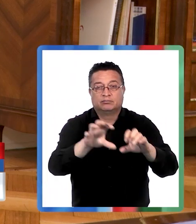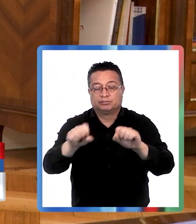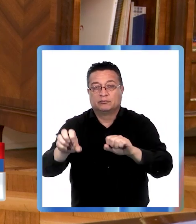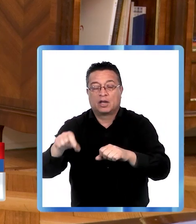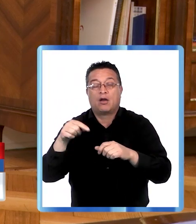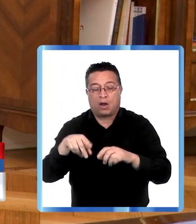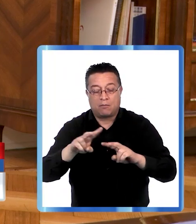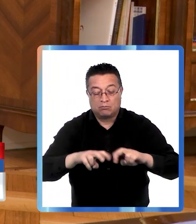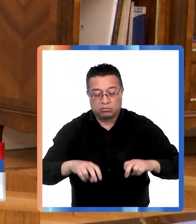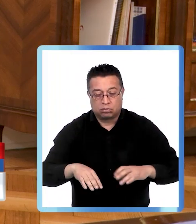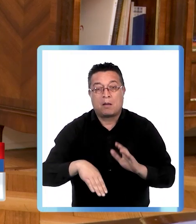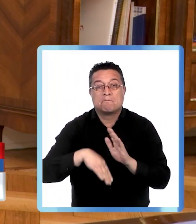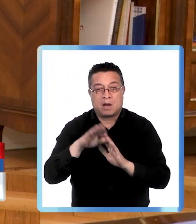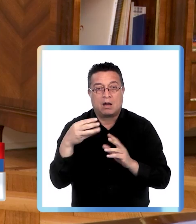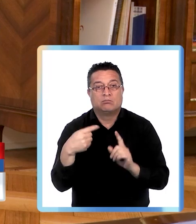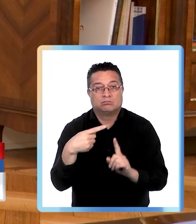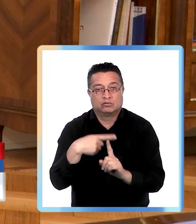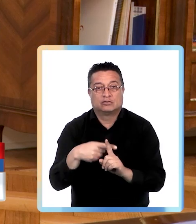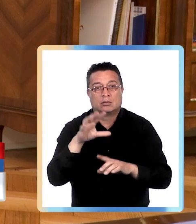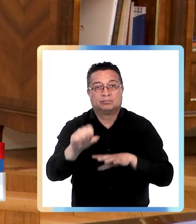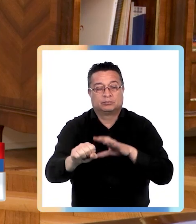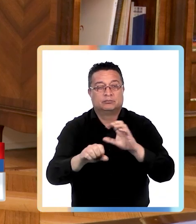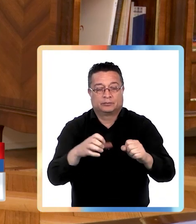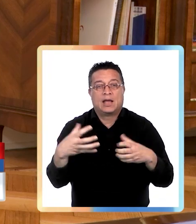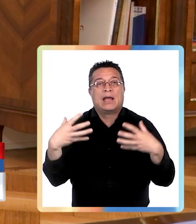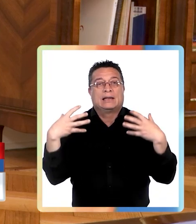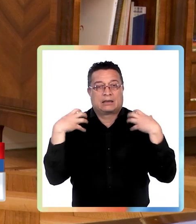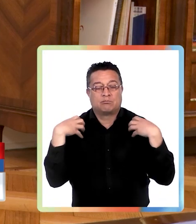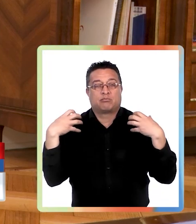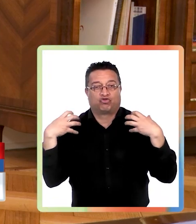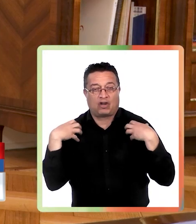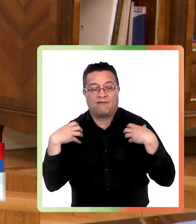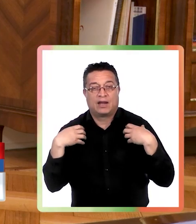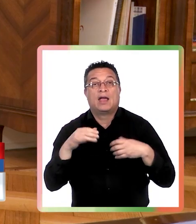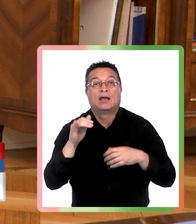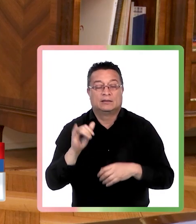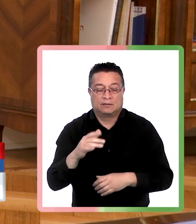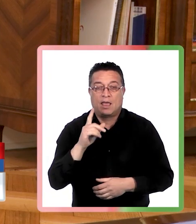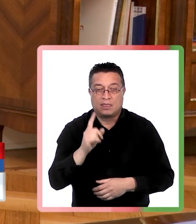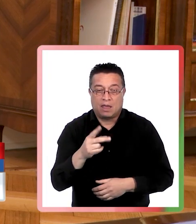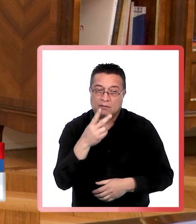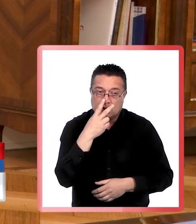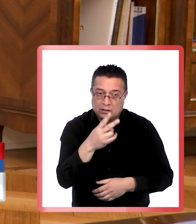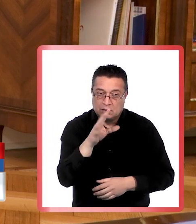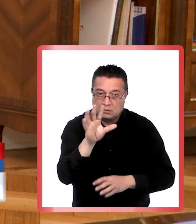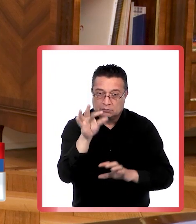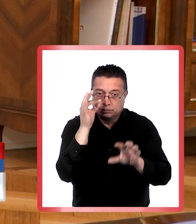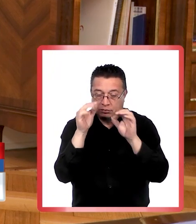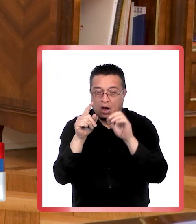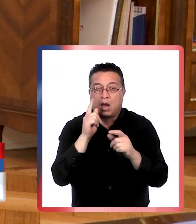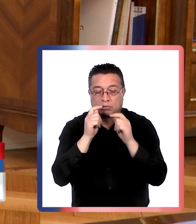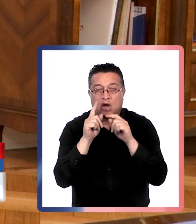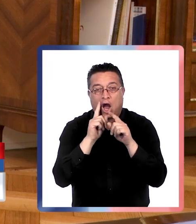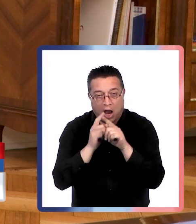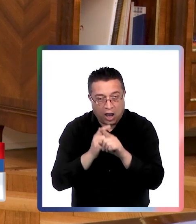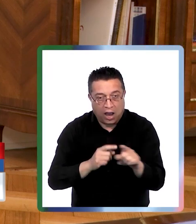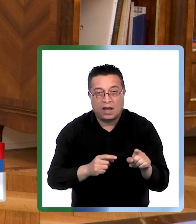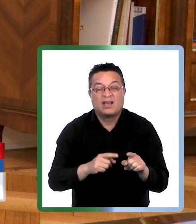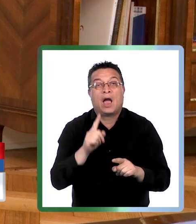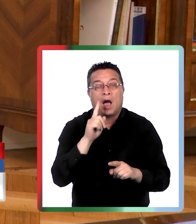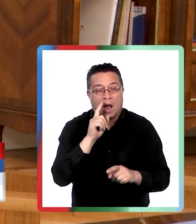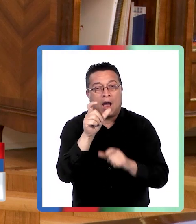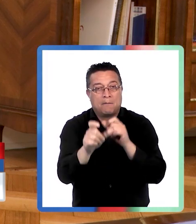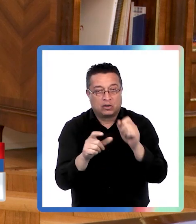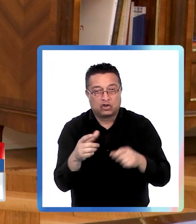teniendo bastante más éxito en las investigaciones para encontrar responsables y hay que darse cuenta que esos riesgos están ahí. O